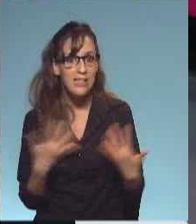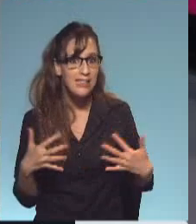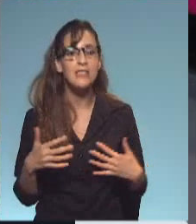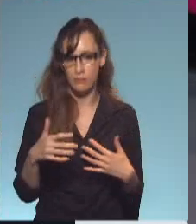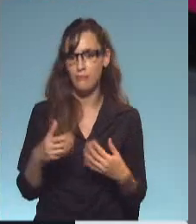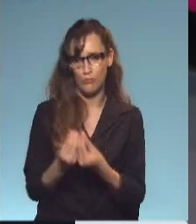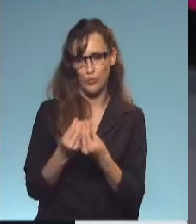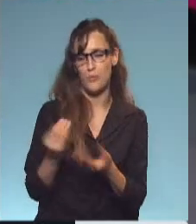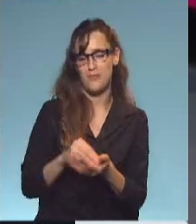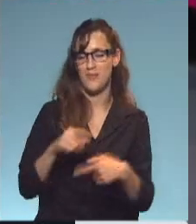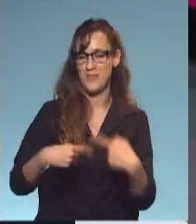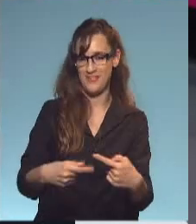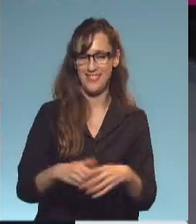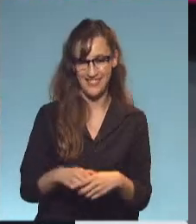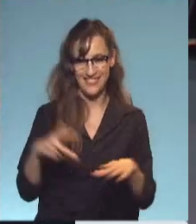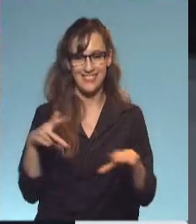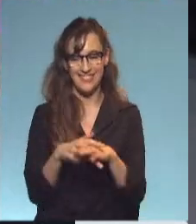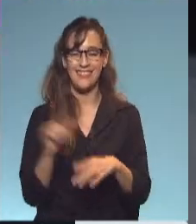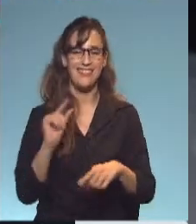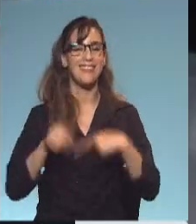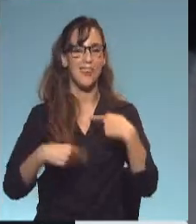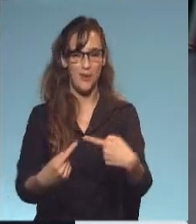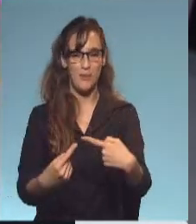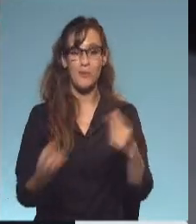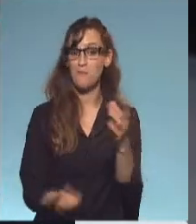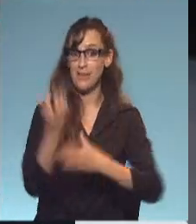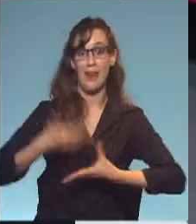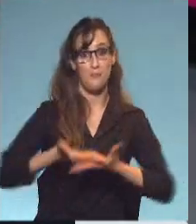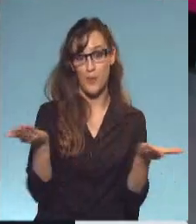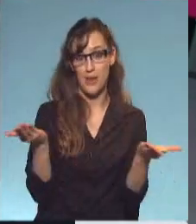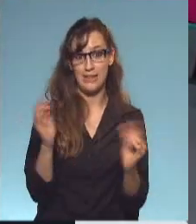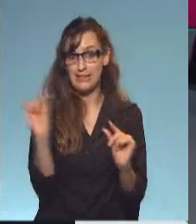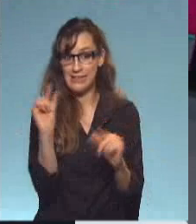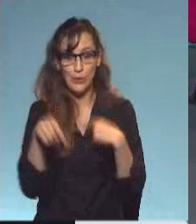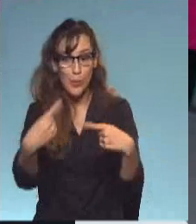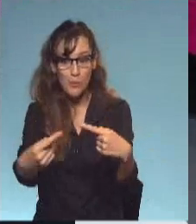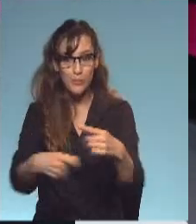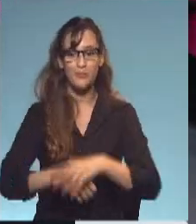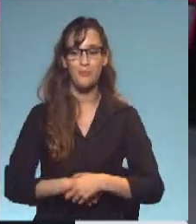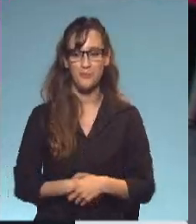tenemos, no se vayan. Queridas amigas y amigos, en un periquete volvemos aquí a Mañanas Públicas. Muchas gracias.